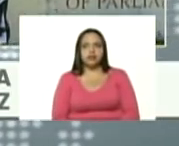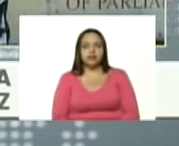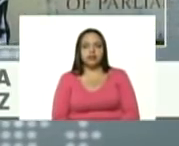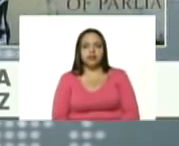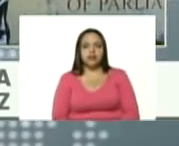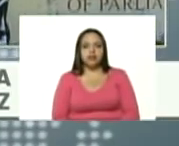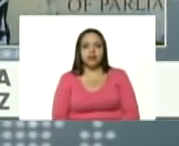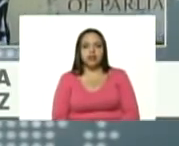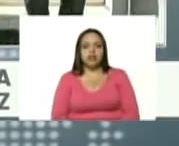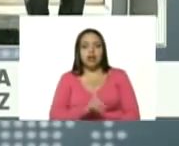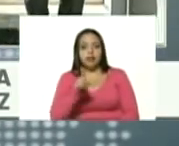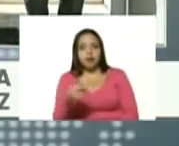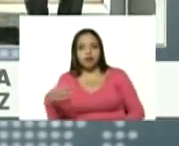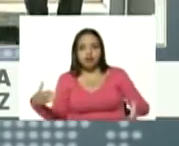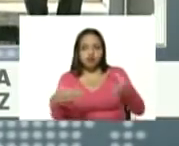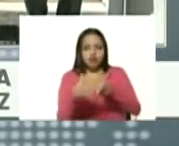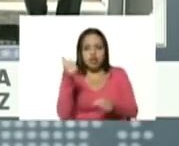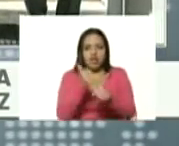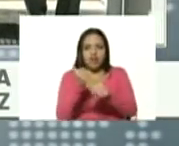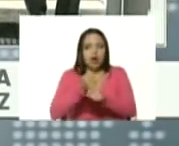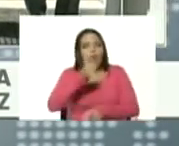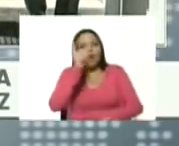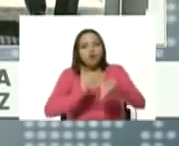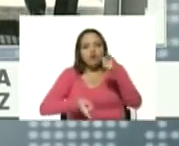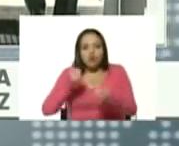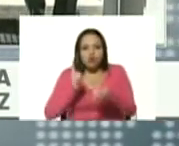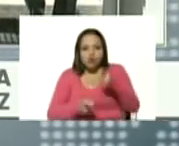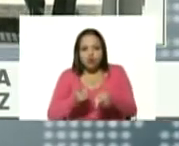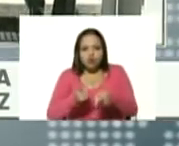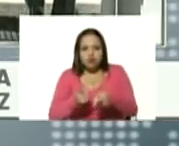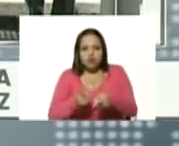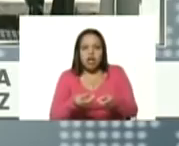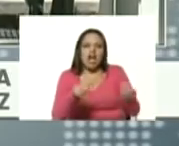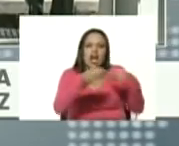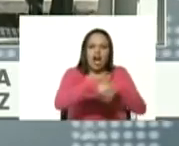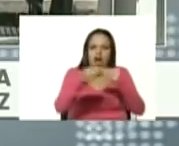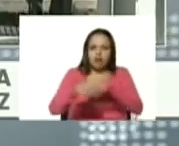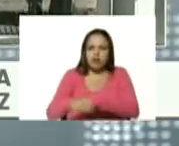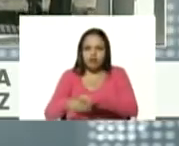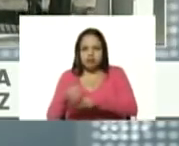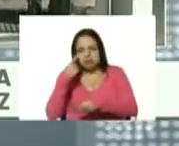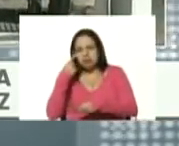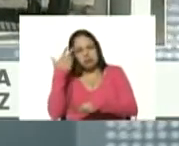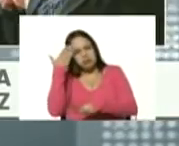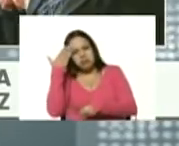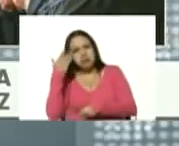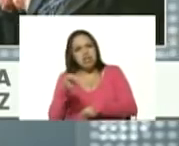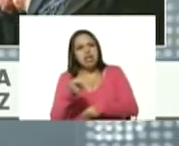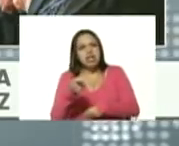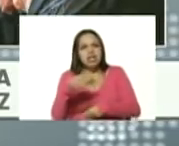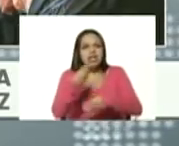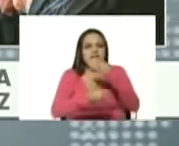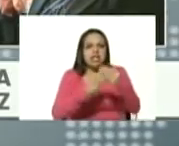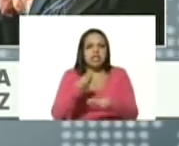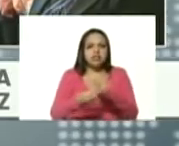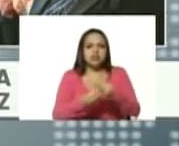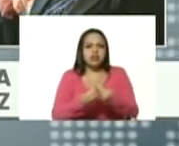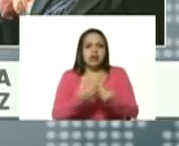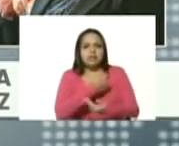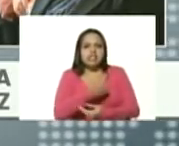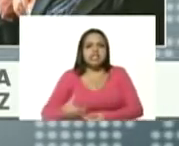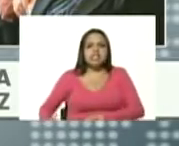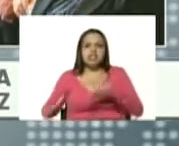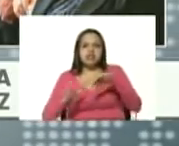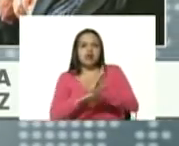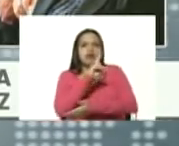trabajo, y entre algunas de las conclusiones que obtuvimos, no sé si usted vio una publicación que hizo el presidente de la UIP,